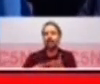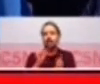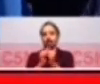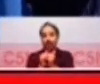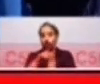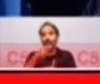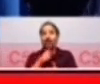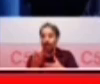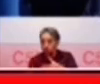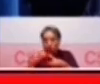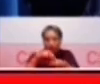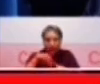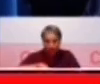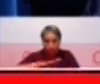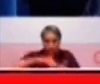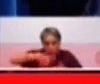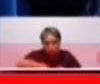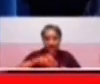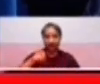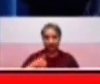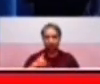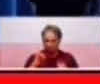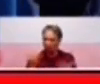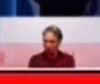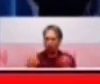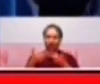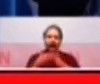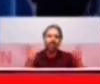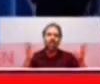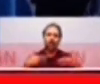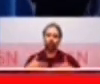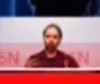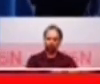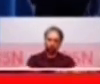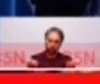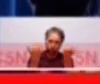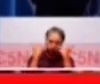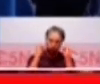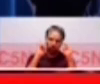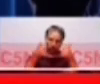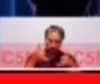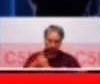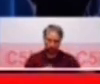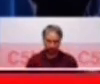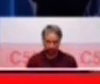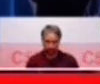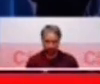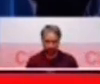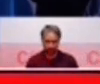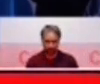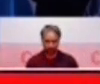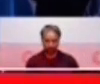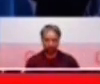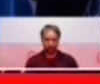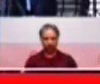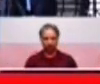va a llegar como nunca antes como nunca antes vamos a ver cuál es la tolerancia de de de quienes vamos a